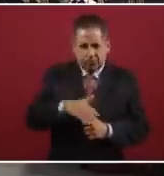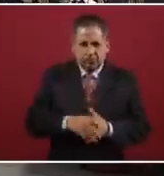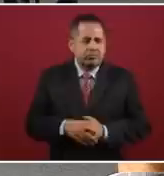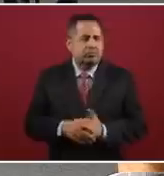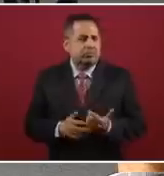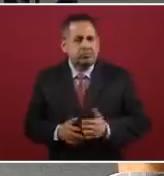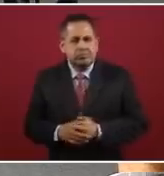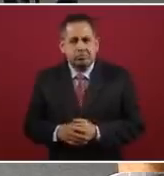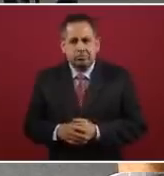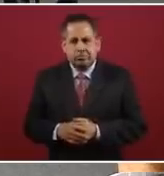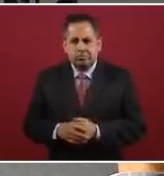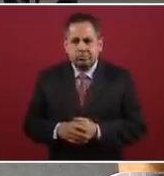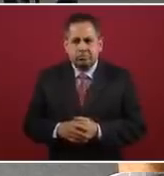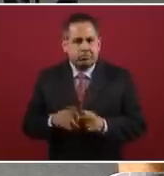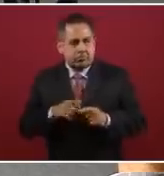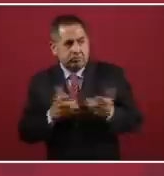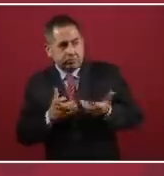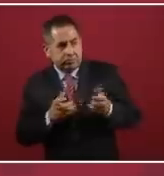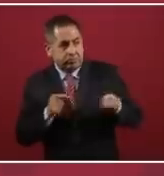cuando actúan,